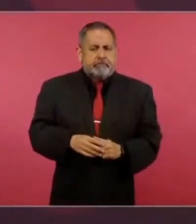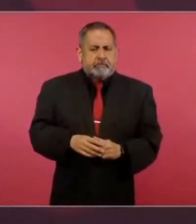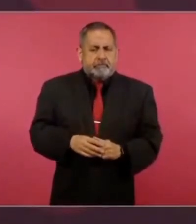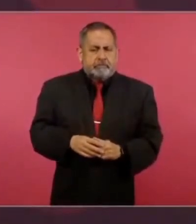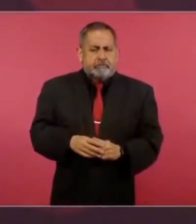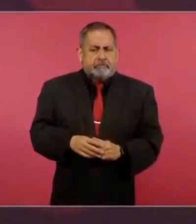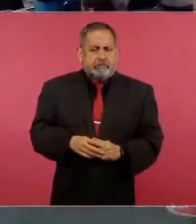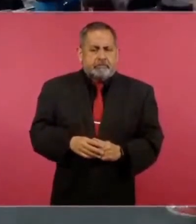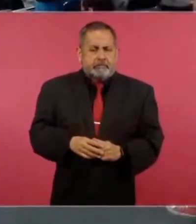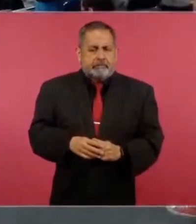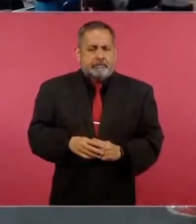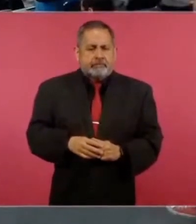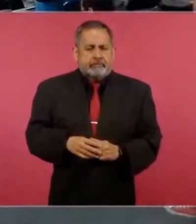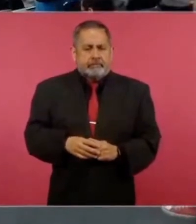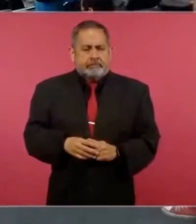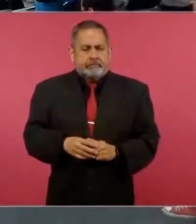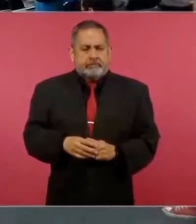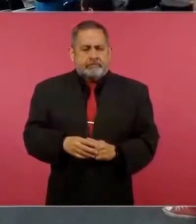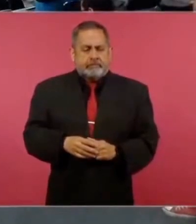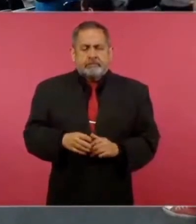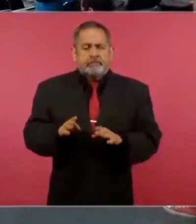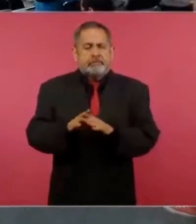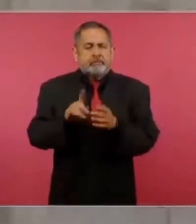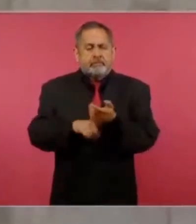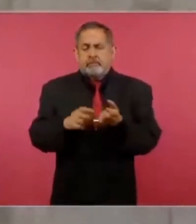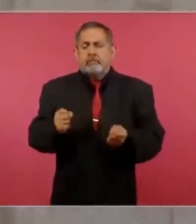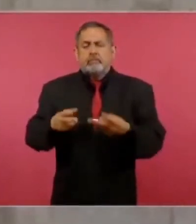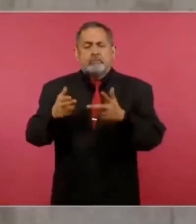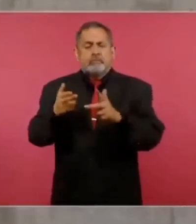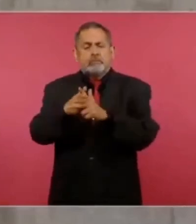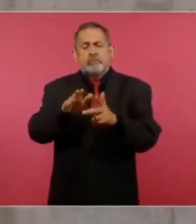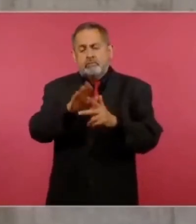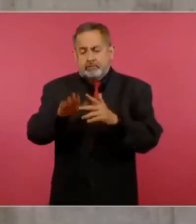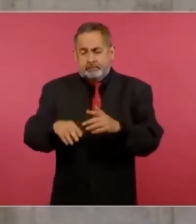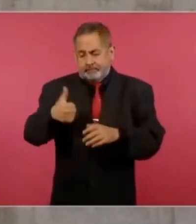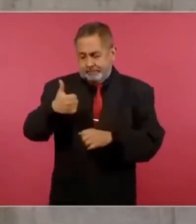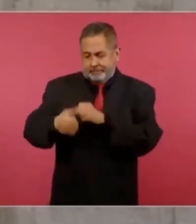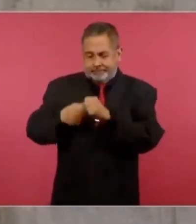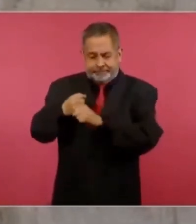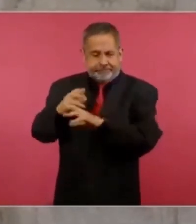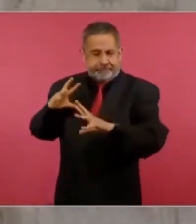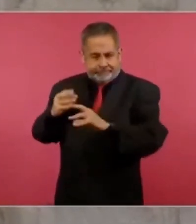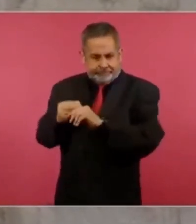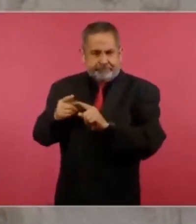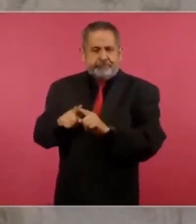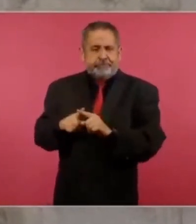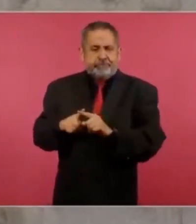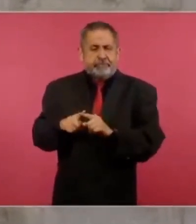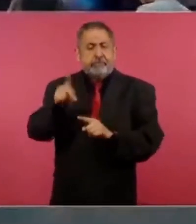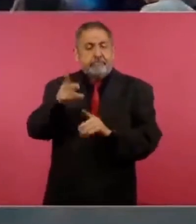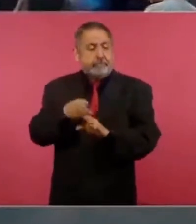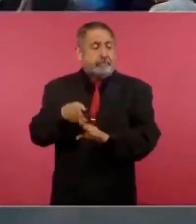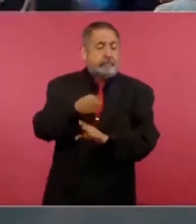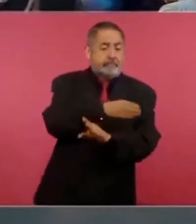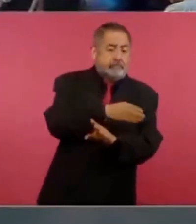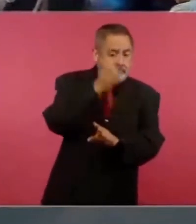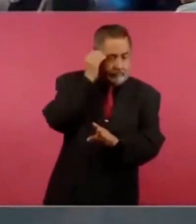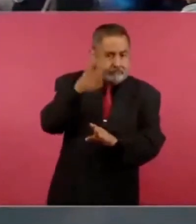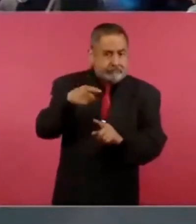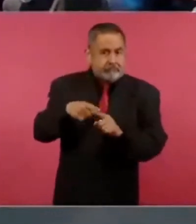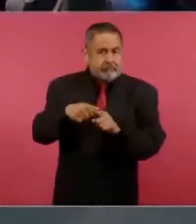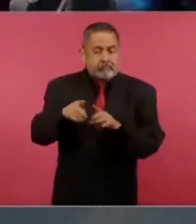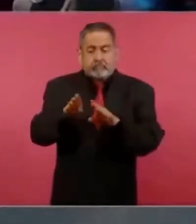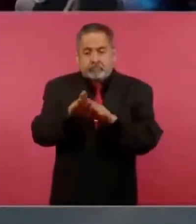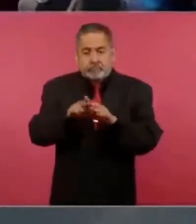parten del número de homicidios en el sexenio y se olvidan de